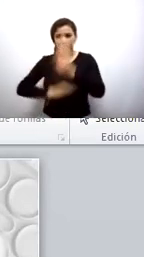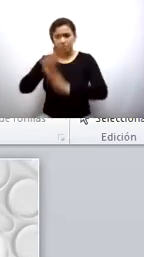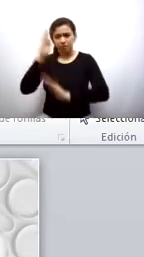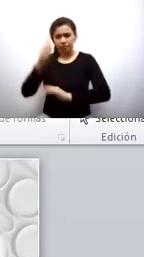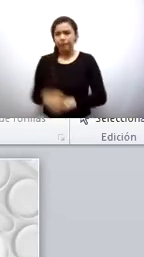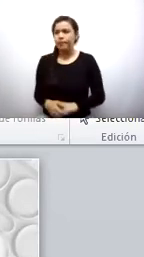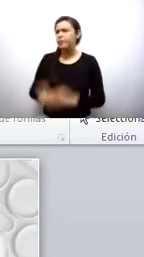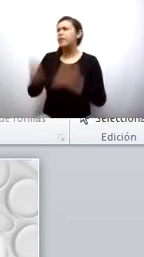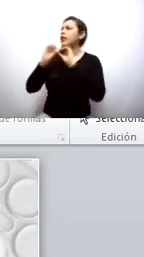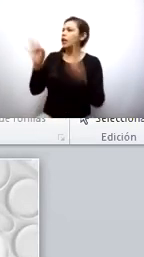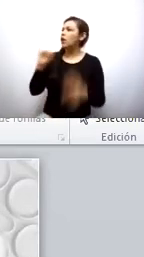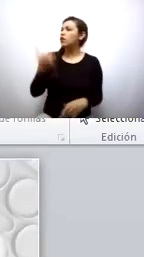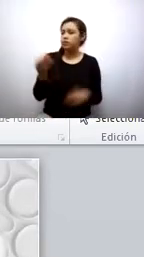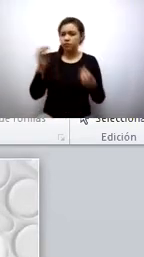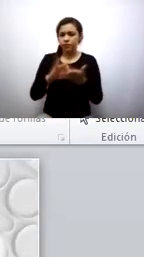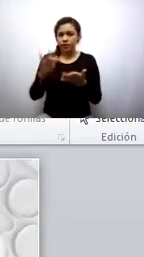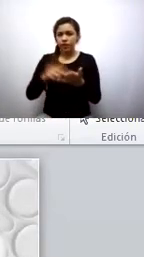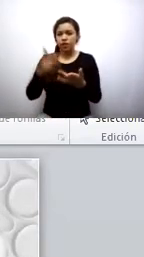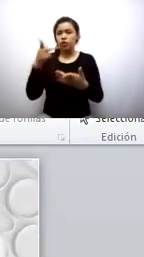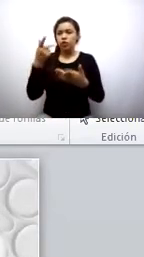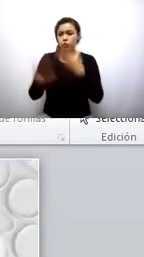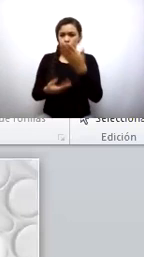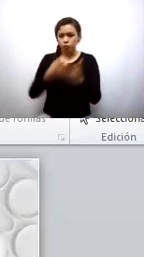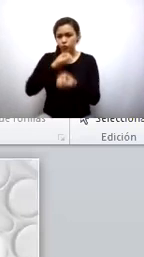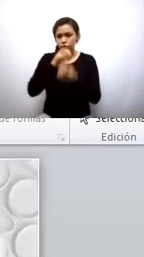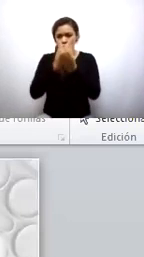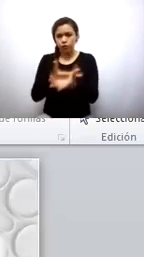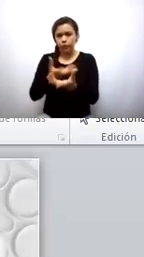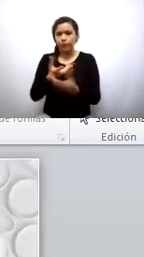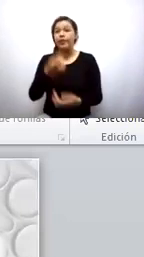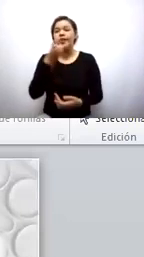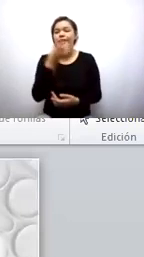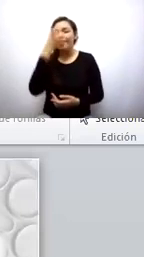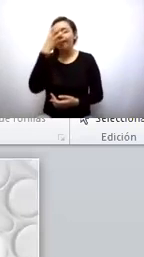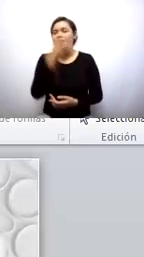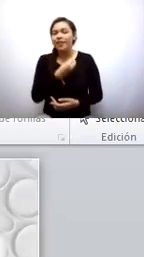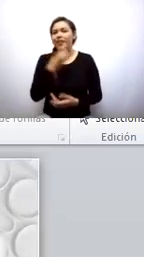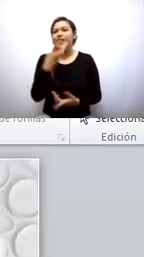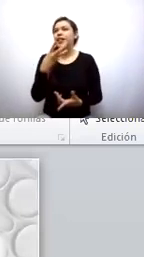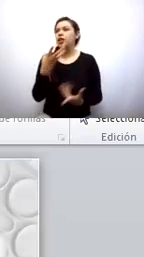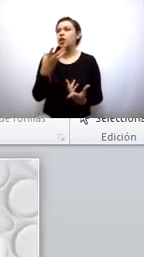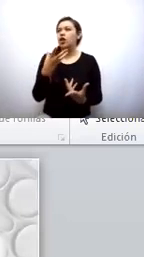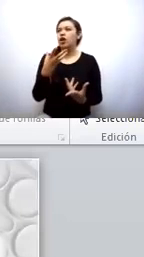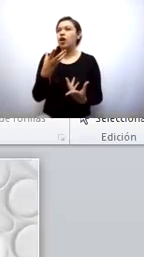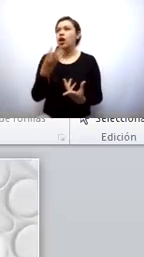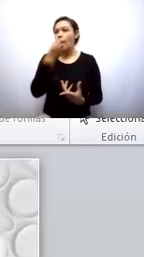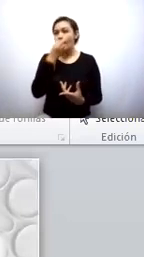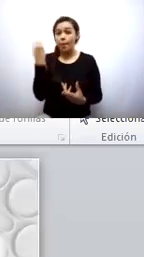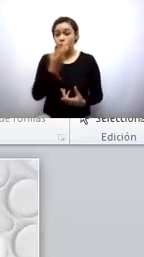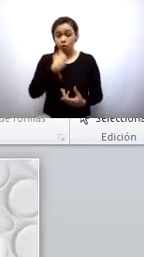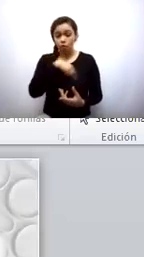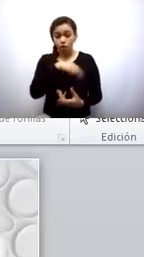Claro, maestra, muchísimas gracias por su aporte y creo que eso es lo bonito, lo noble de nuestra profesión. No solamente